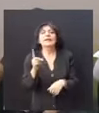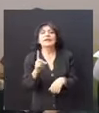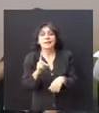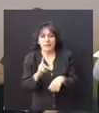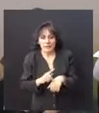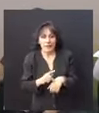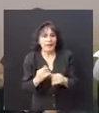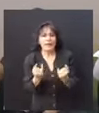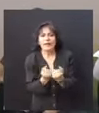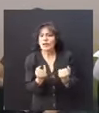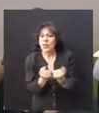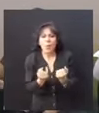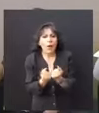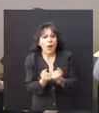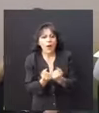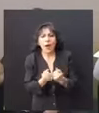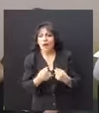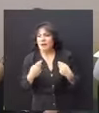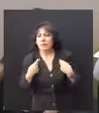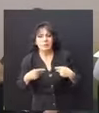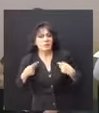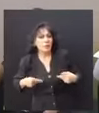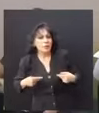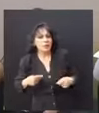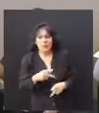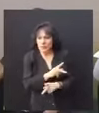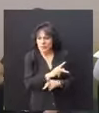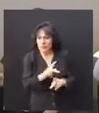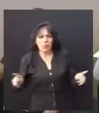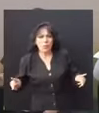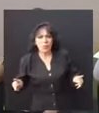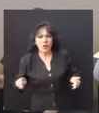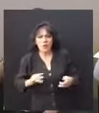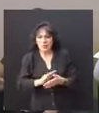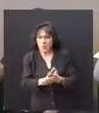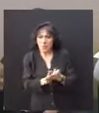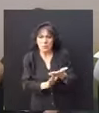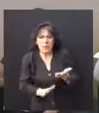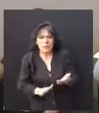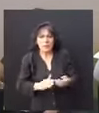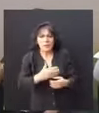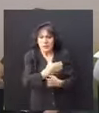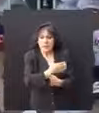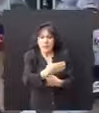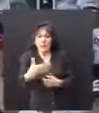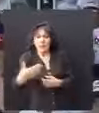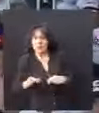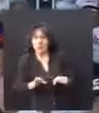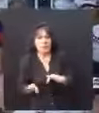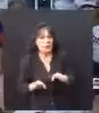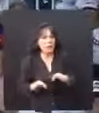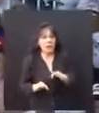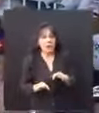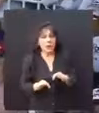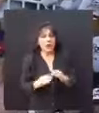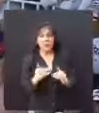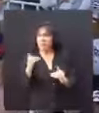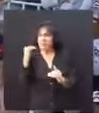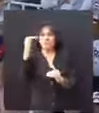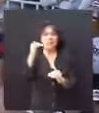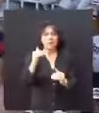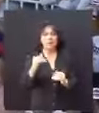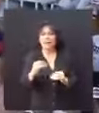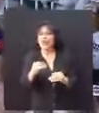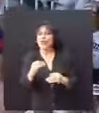un campesino, una campesina, que una persona humilde. Y ese día,